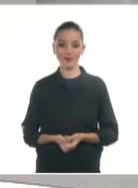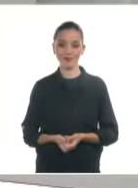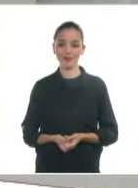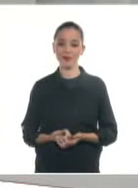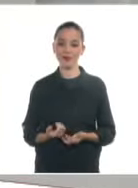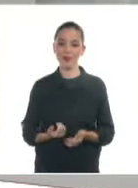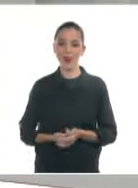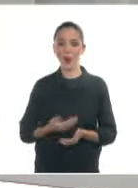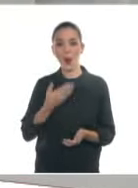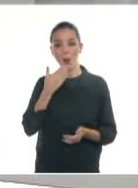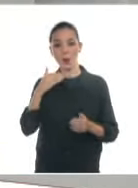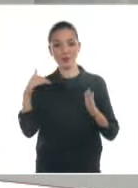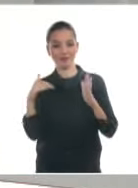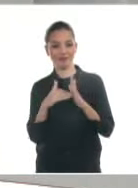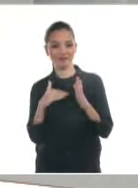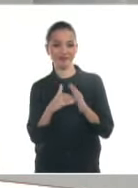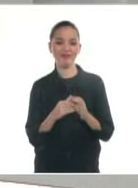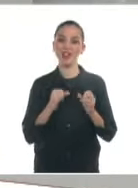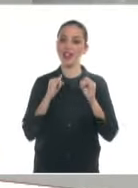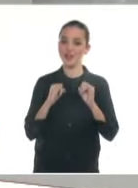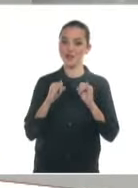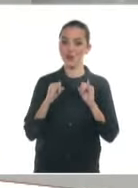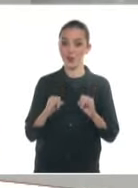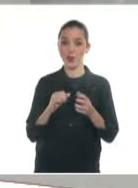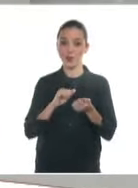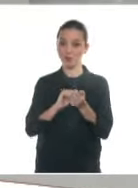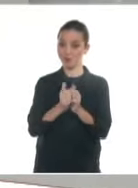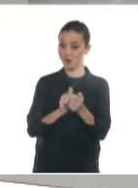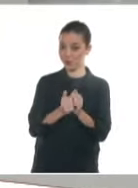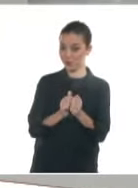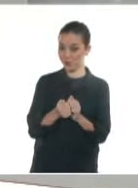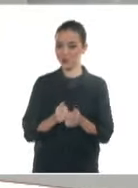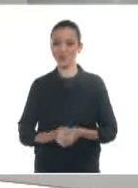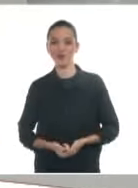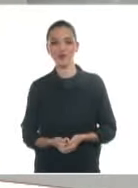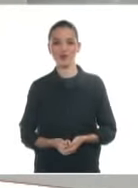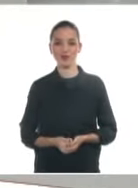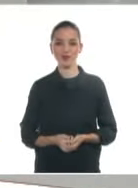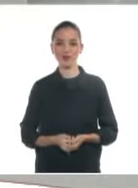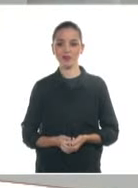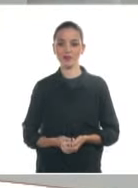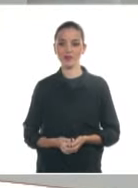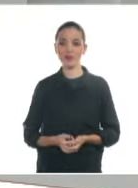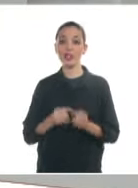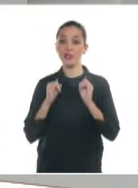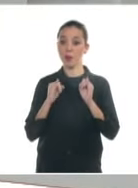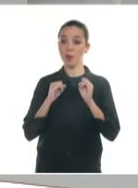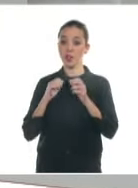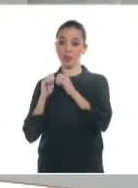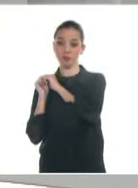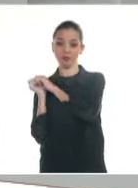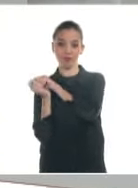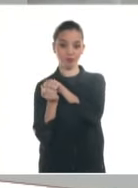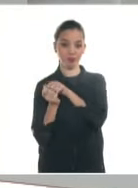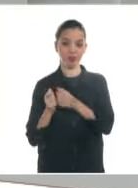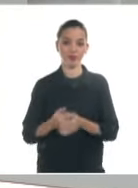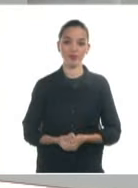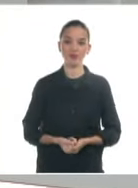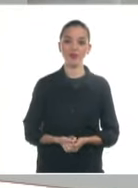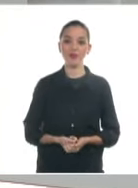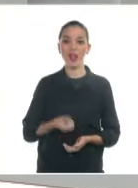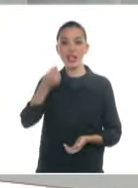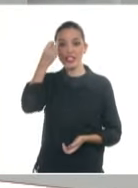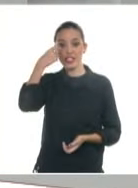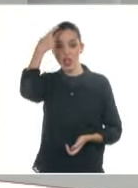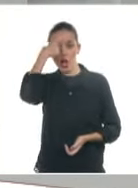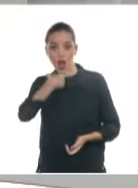Muy buenas tardes, tiempo que dedicamos a los deportes en la emisión del mediodía. En la Serie Nacional de Béisbol, Ciego de Ávila rompió racha adversa de 5 derrotas en